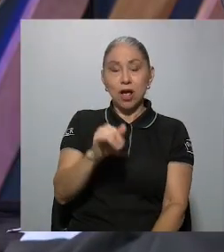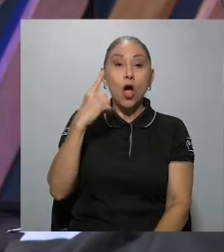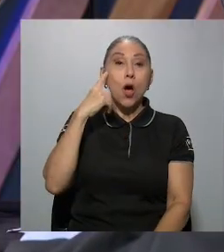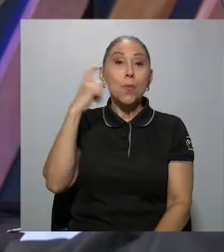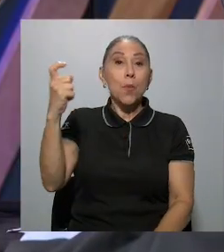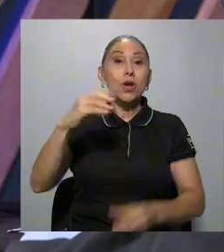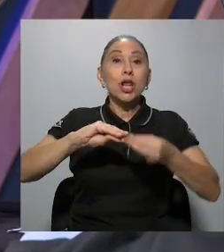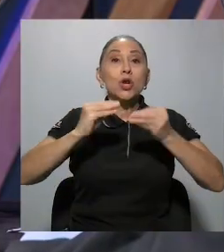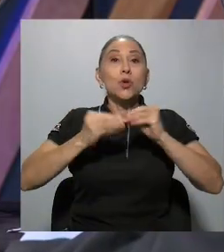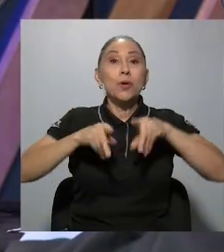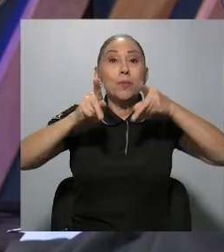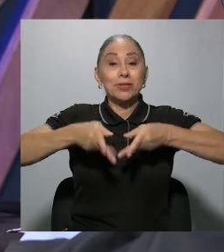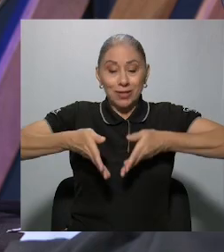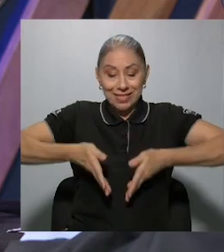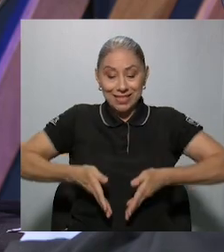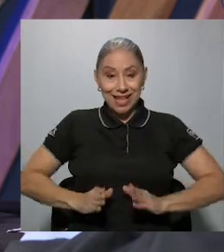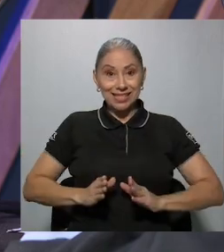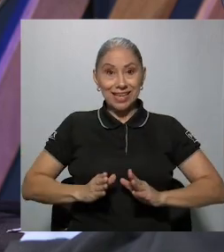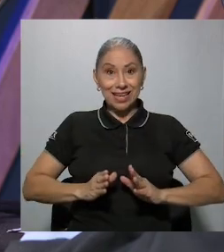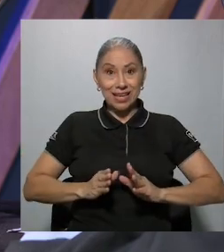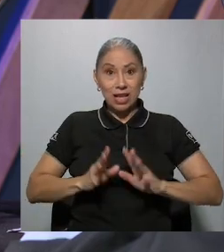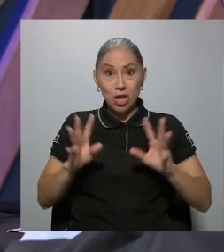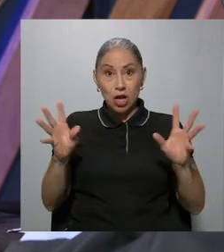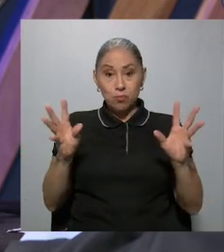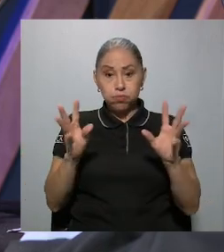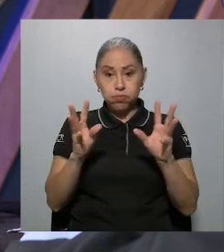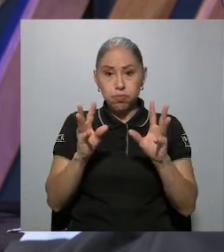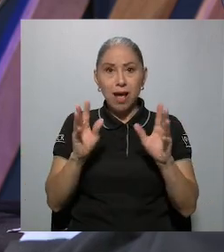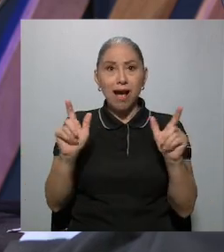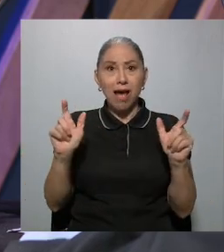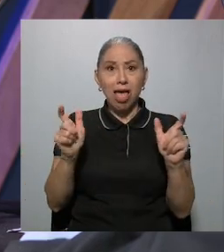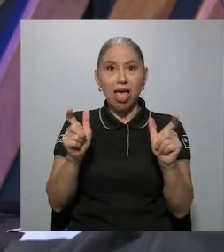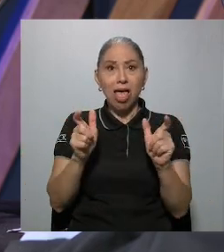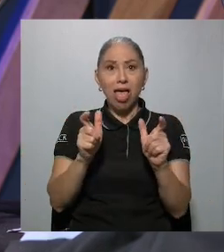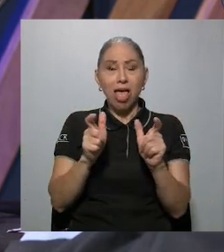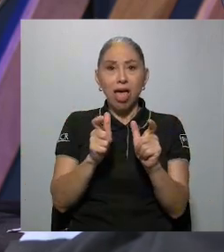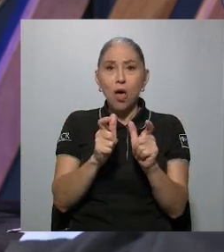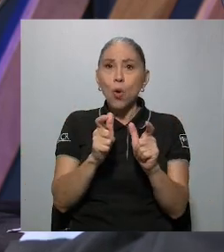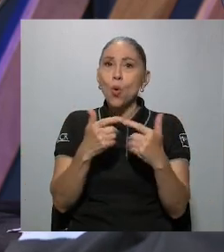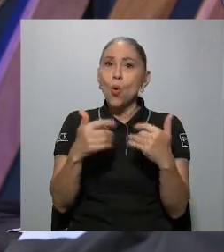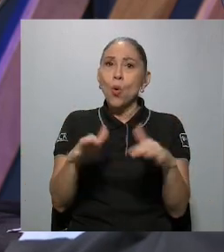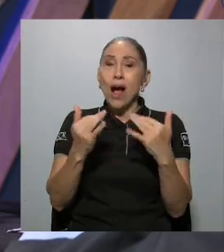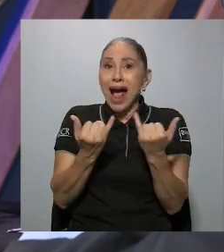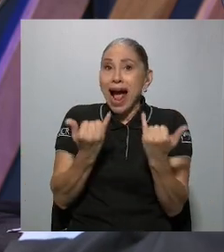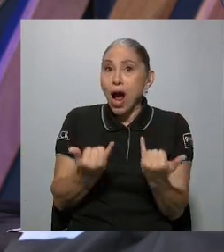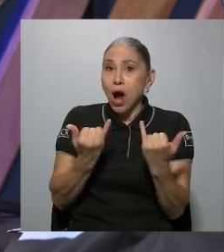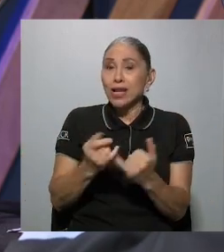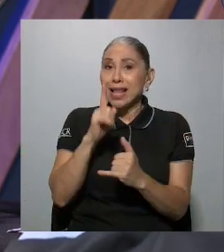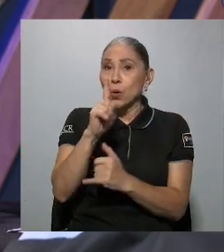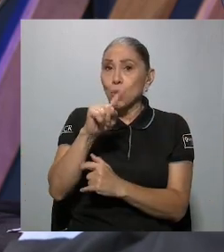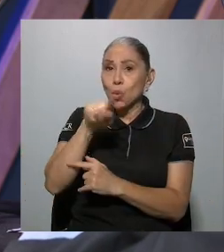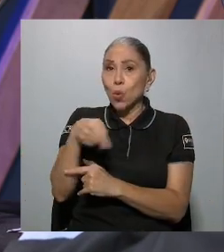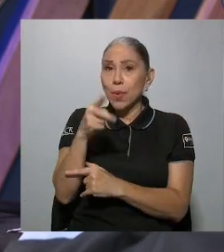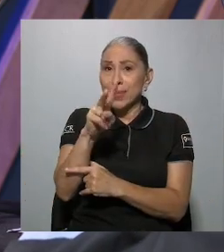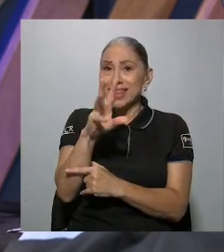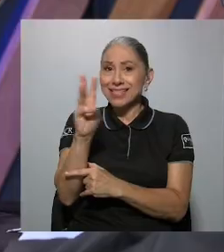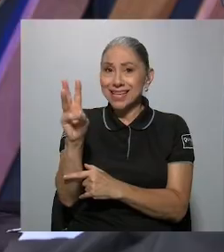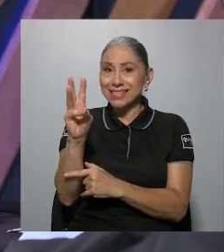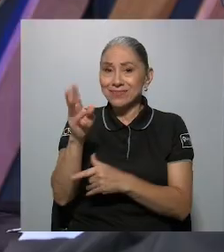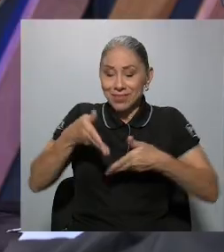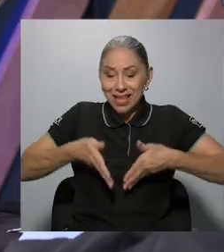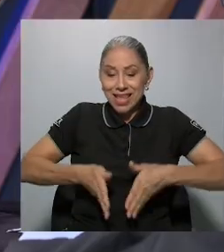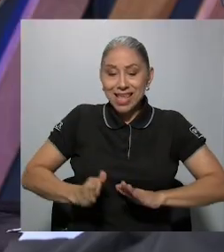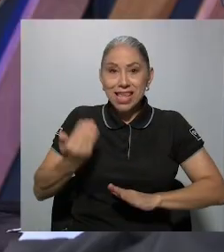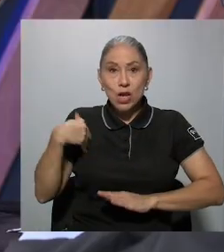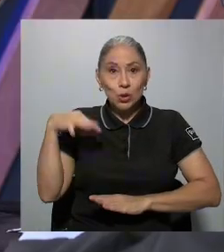aplicar tal cual, porque la fecundidad ha bajado tanto, ¿verdad? Ha llegado a niveles tan bajos que ahorita estamos en